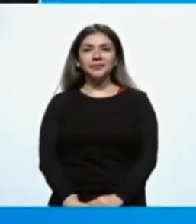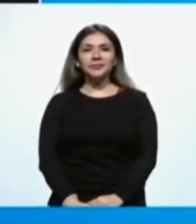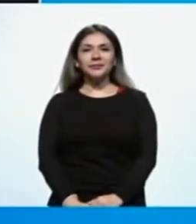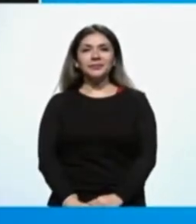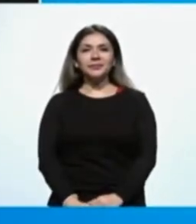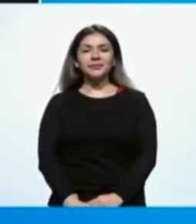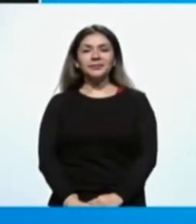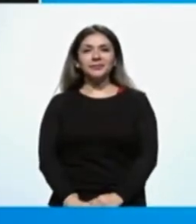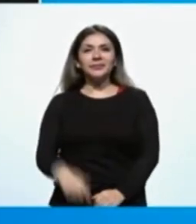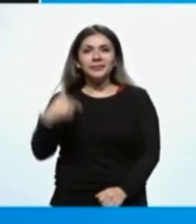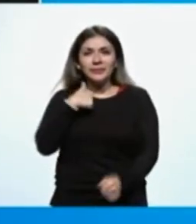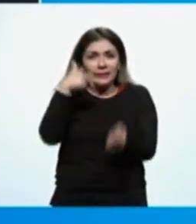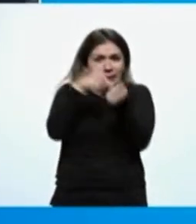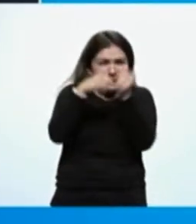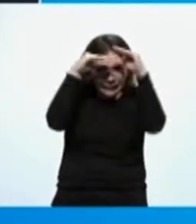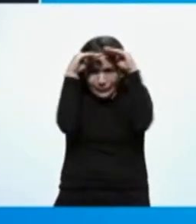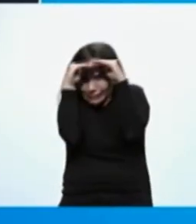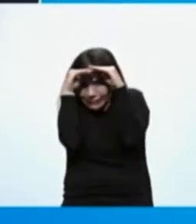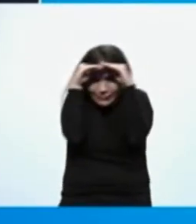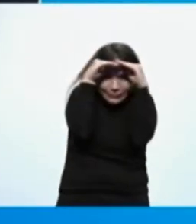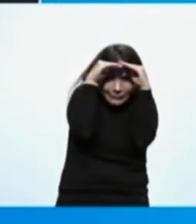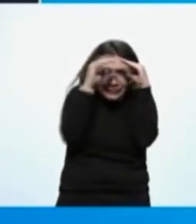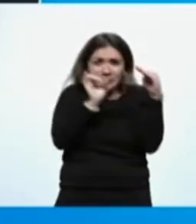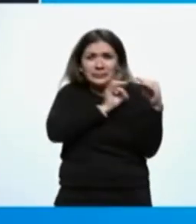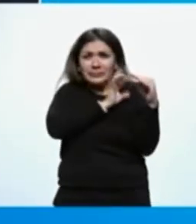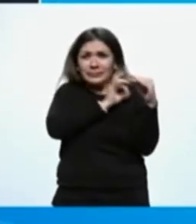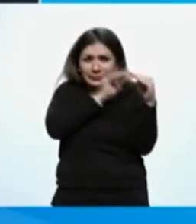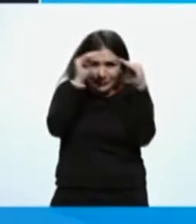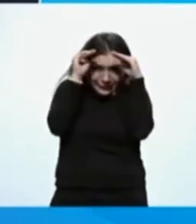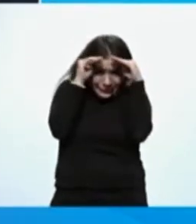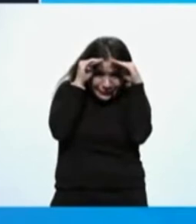Me escondo como un avestruz.